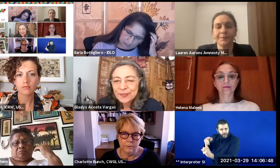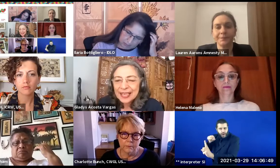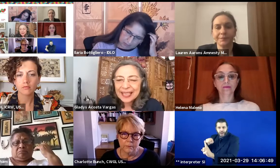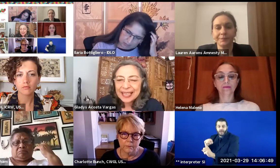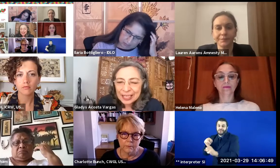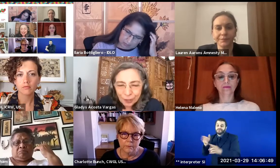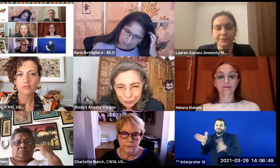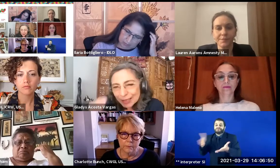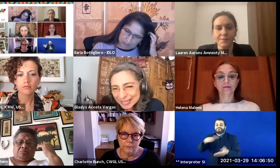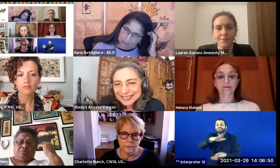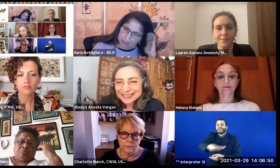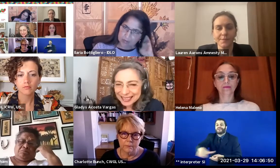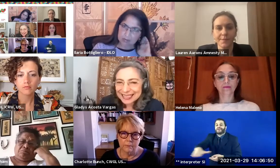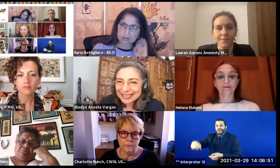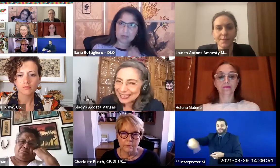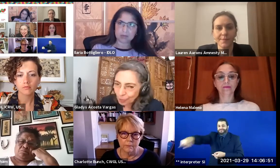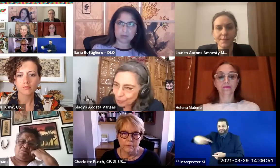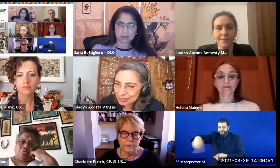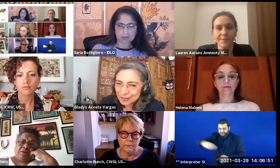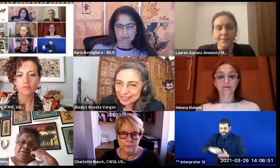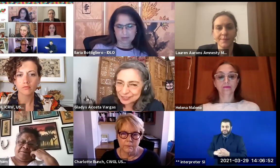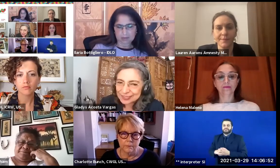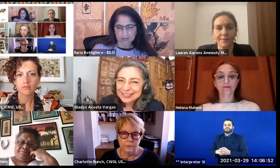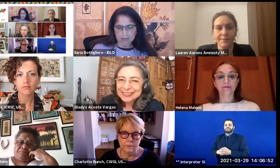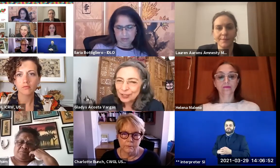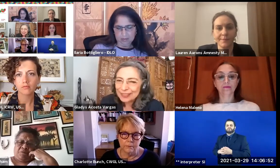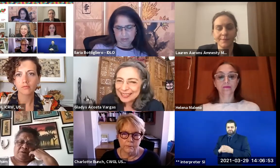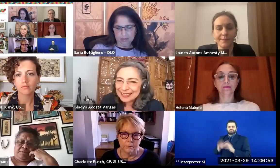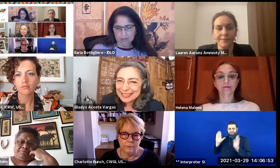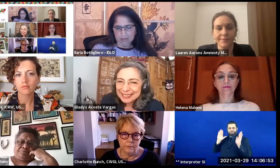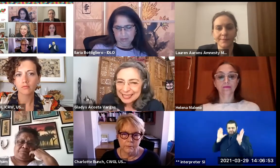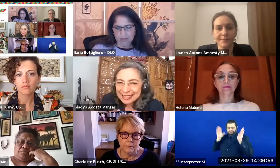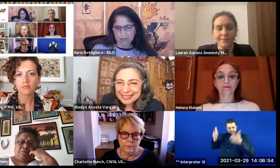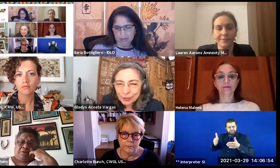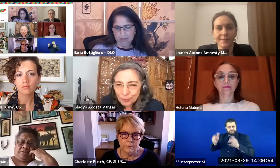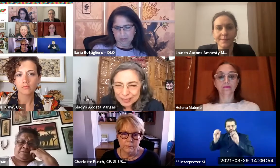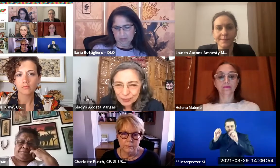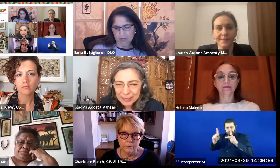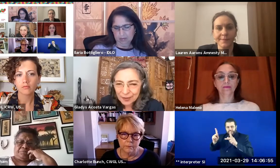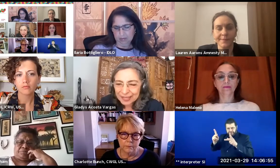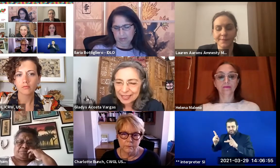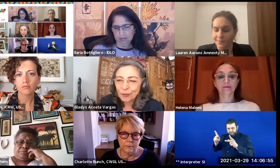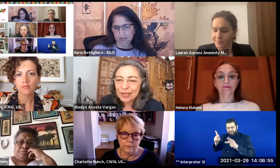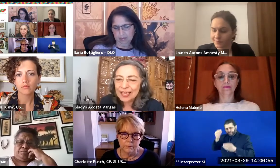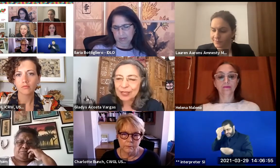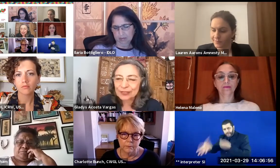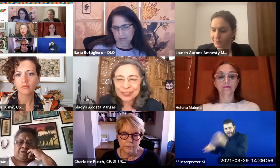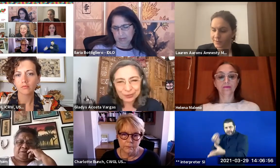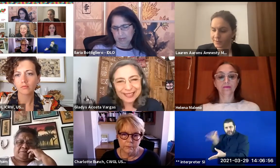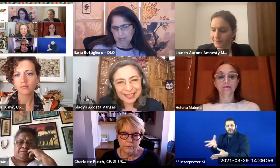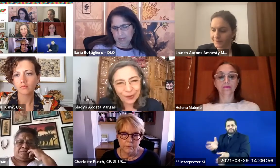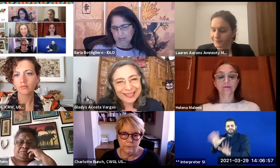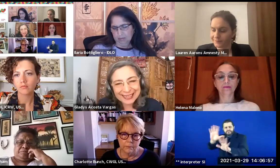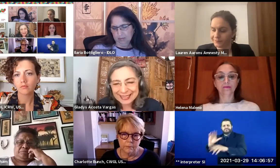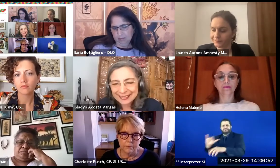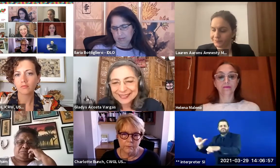enfocada no solamente en darle conocimientos, sino en darle instrumentos para la vida, como es la educación